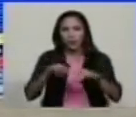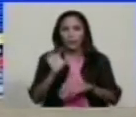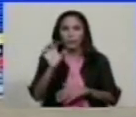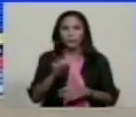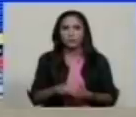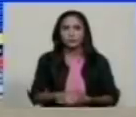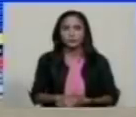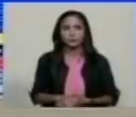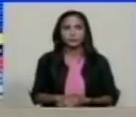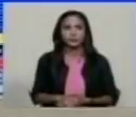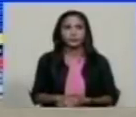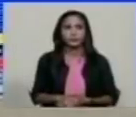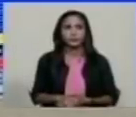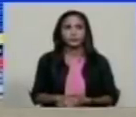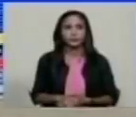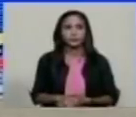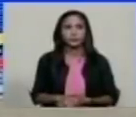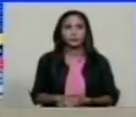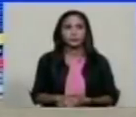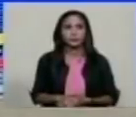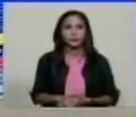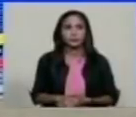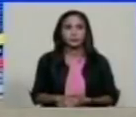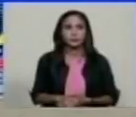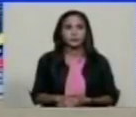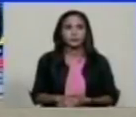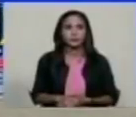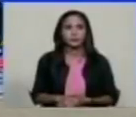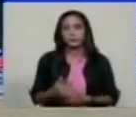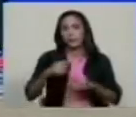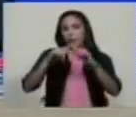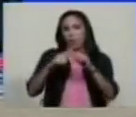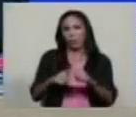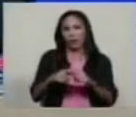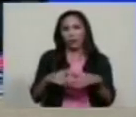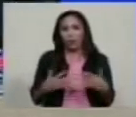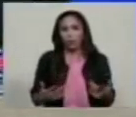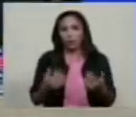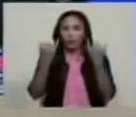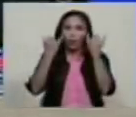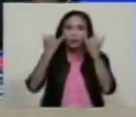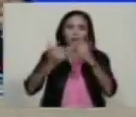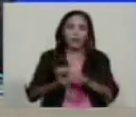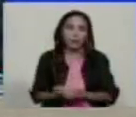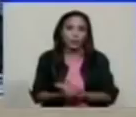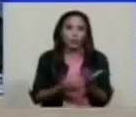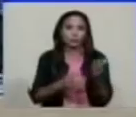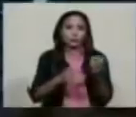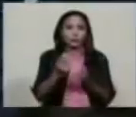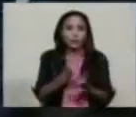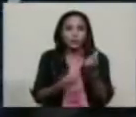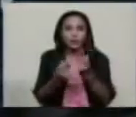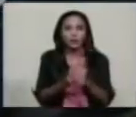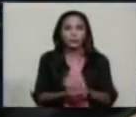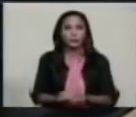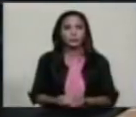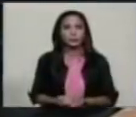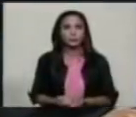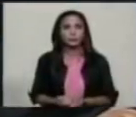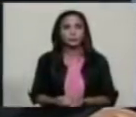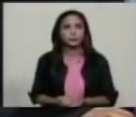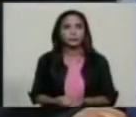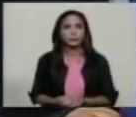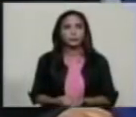En Venezuela el proceso del capitalismo no dio como resultado el surgimiento de una burguesía nacional. No la dio,